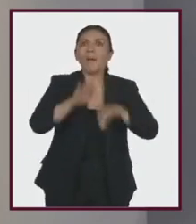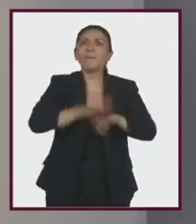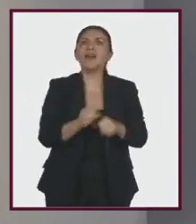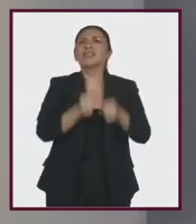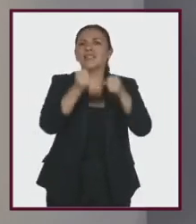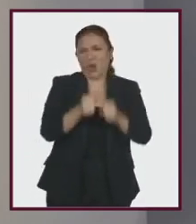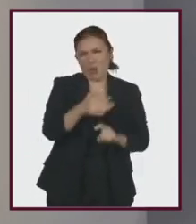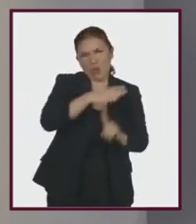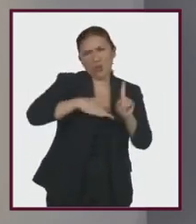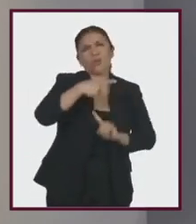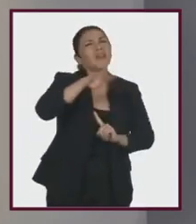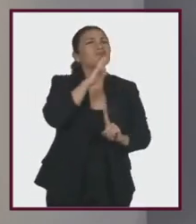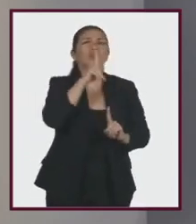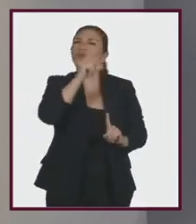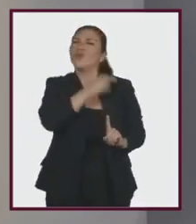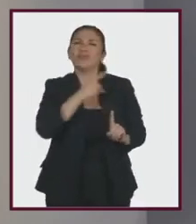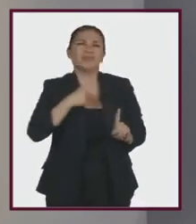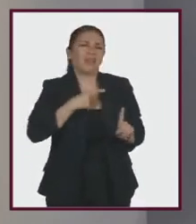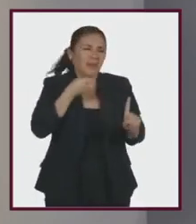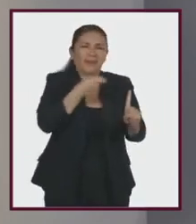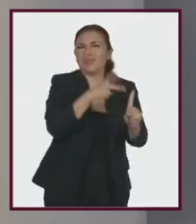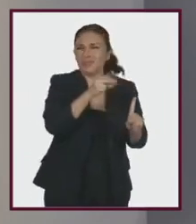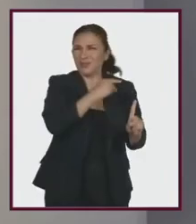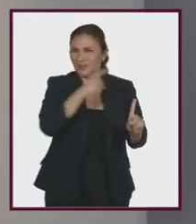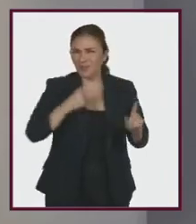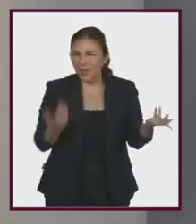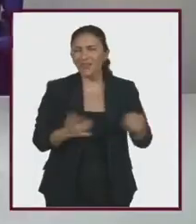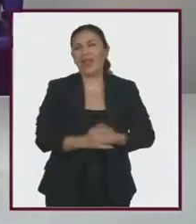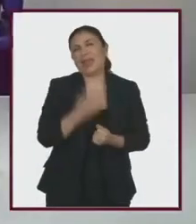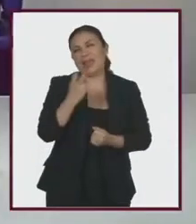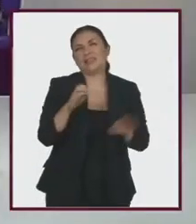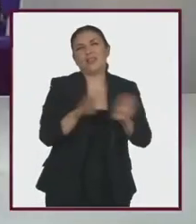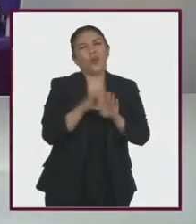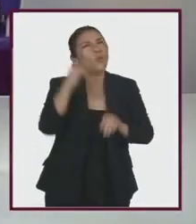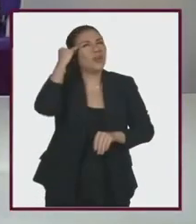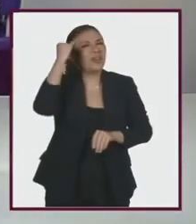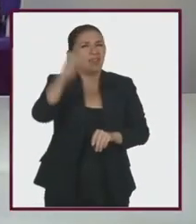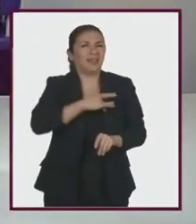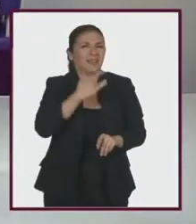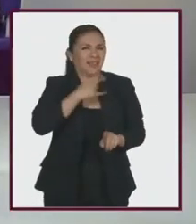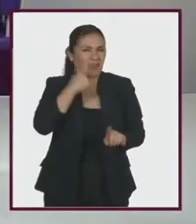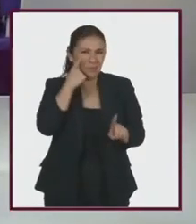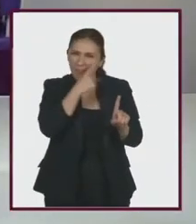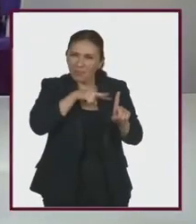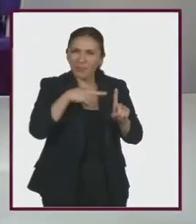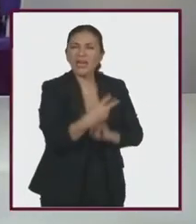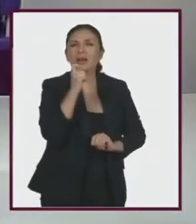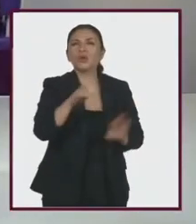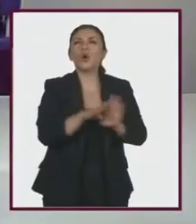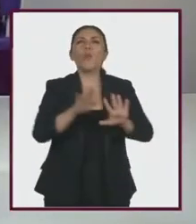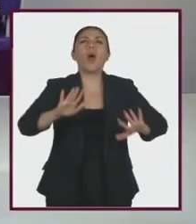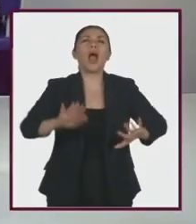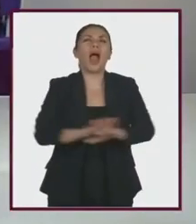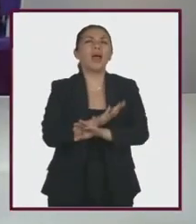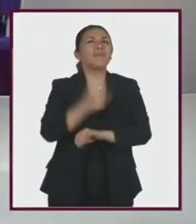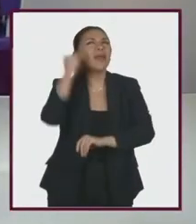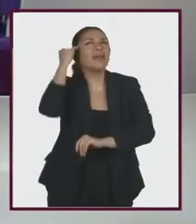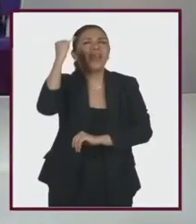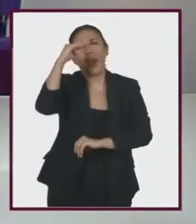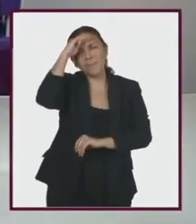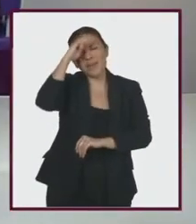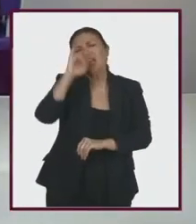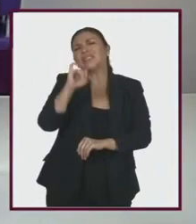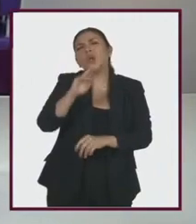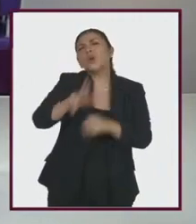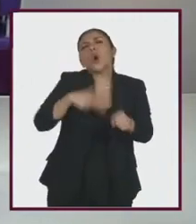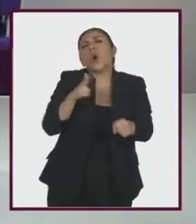pero lo ideal es que no consuman. Entonces, un poco esa perspectiva, ¿no? Cambiar estos diálogos de la normalización del